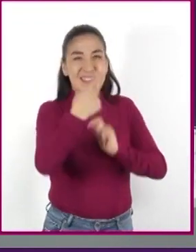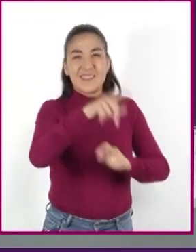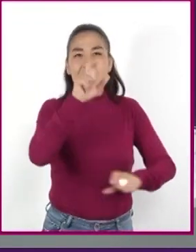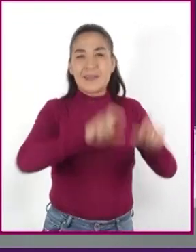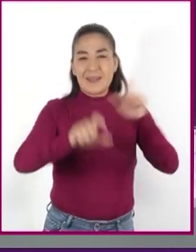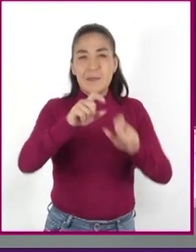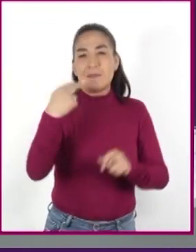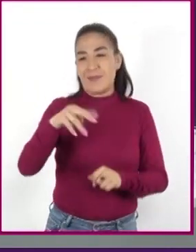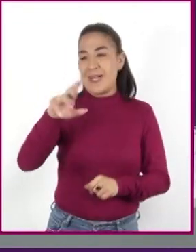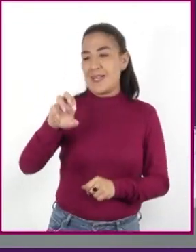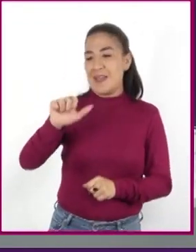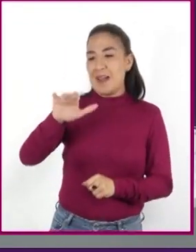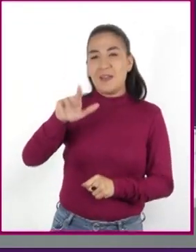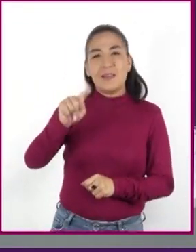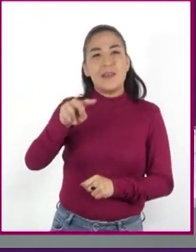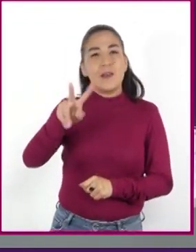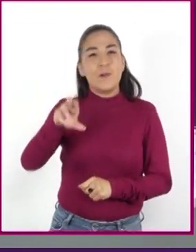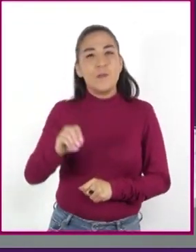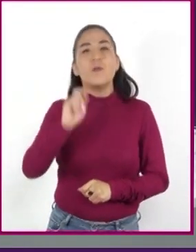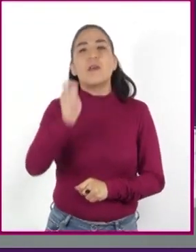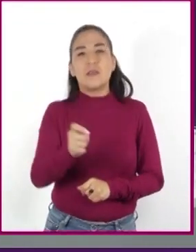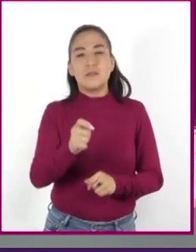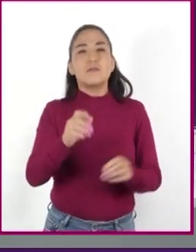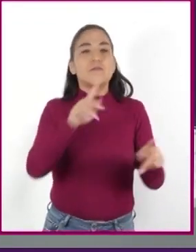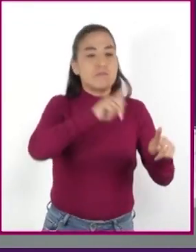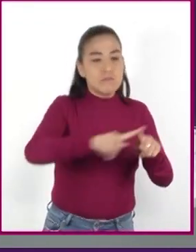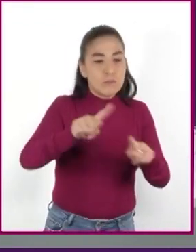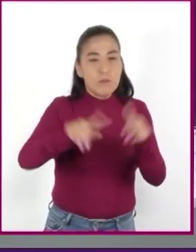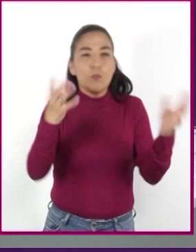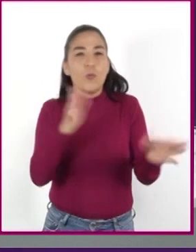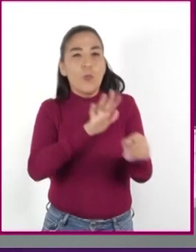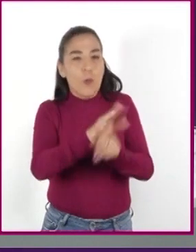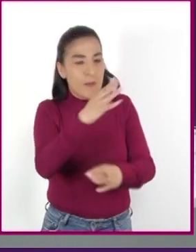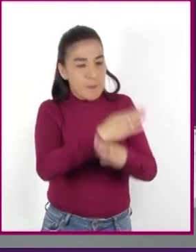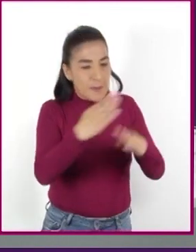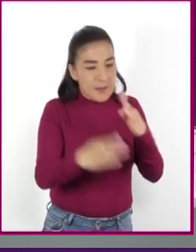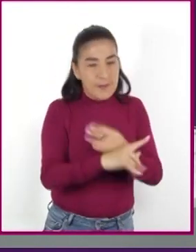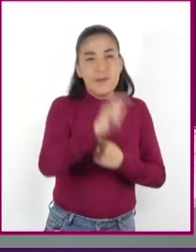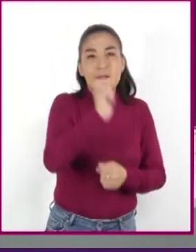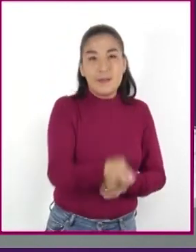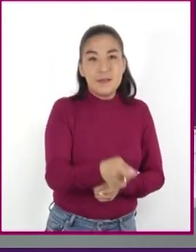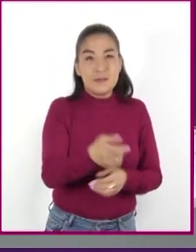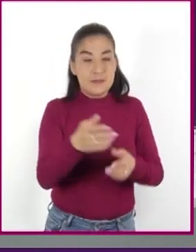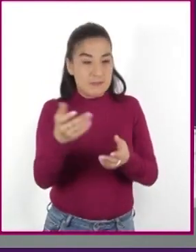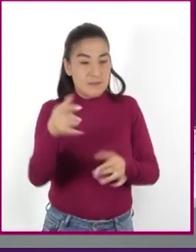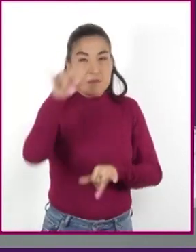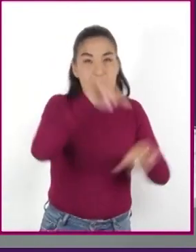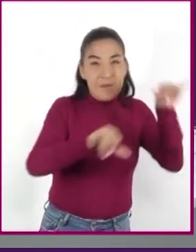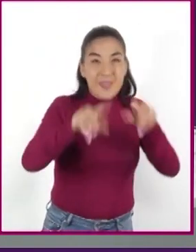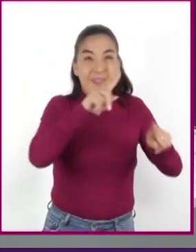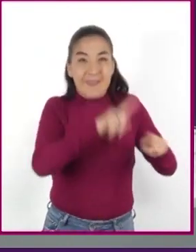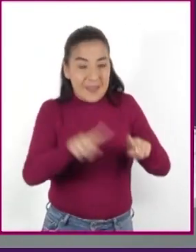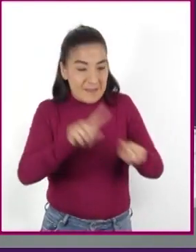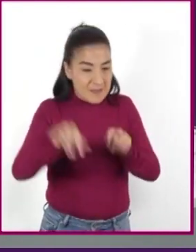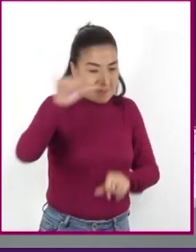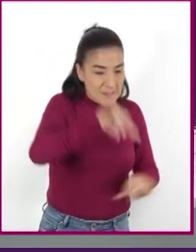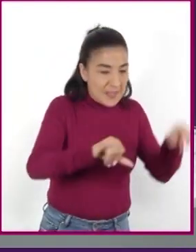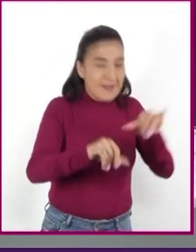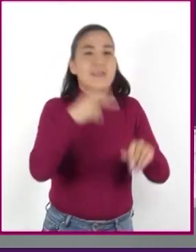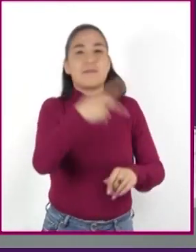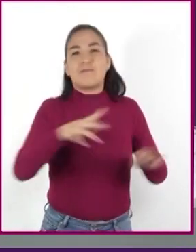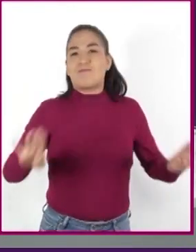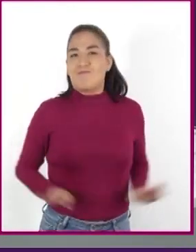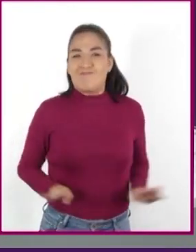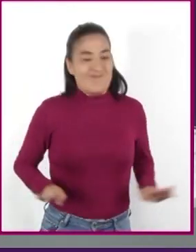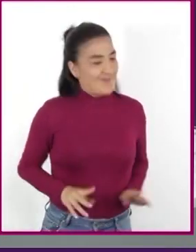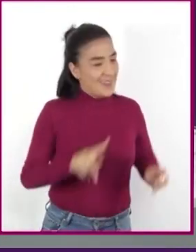se transforman en otras llamadas productos. Al ser los reactivos y productos sustancias diferentes, tienen propiedades